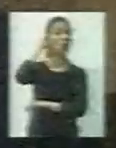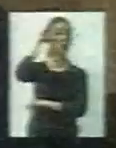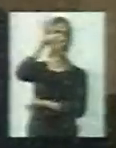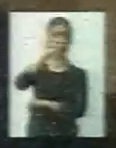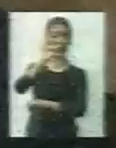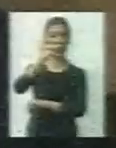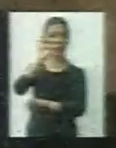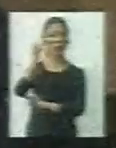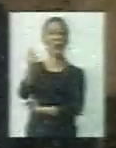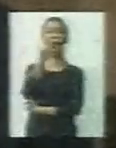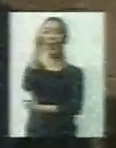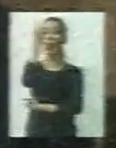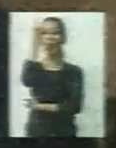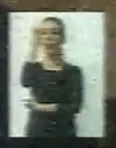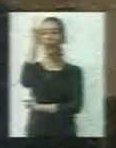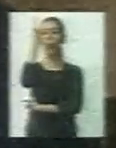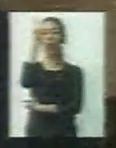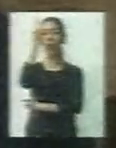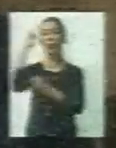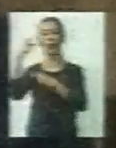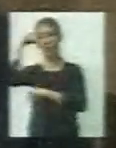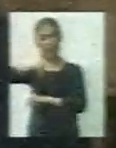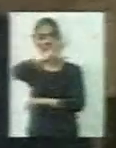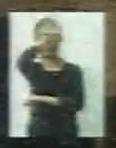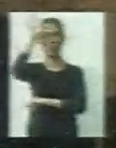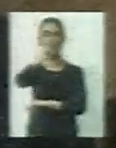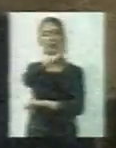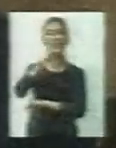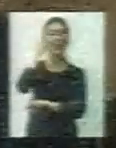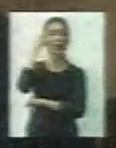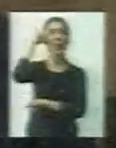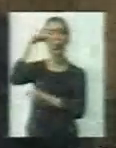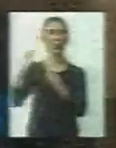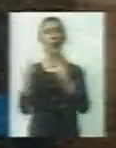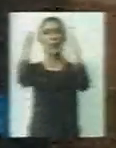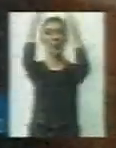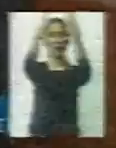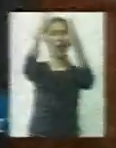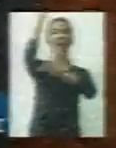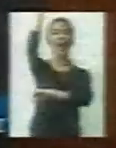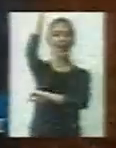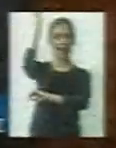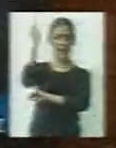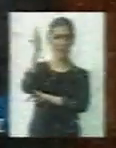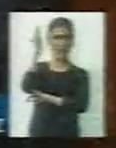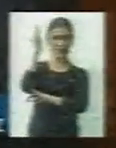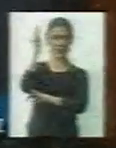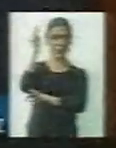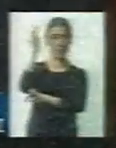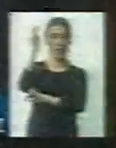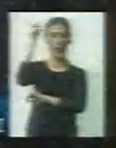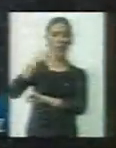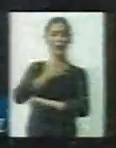participar en los Juegos Olímpicos de Río, así que bueno, es un orgullo poder tenerlo y bueno, nos hace